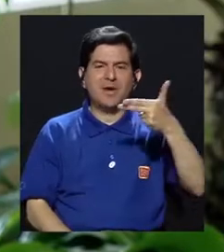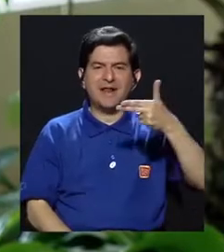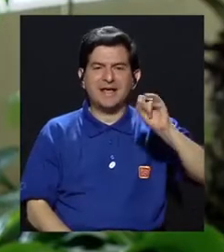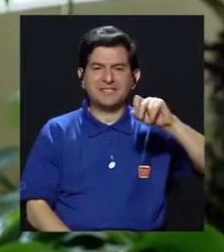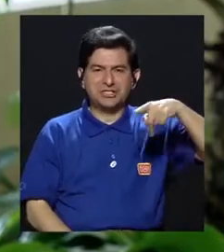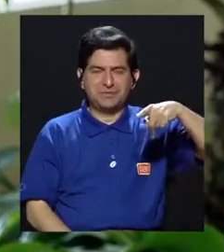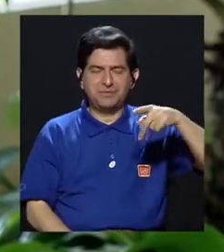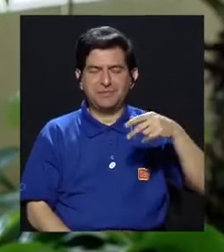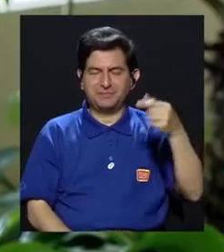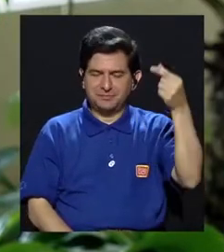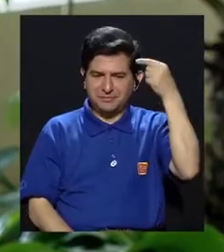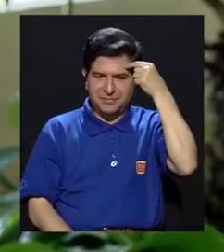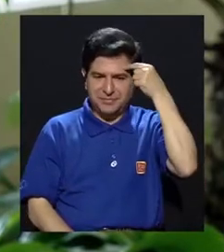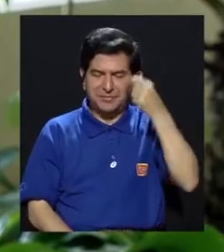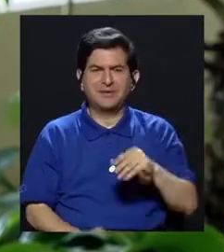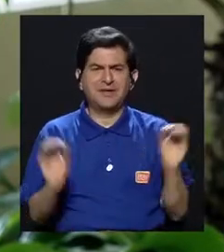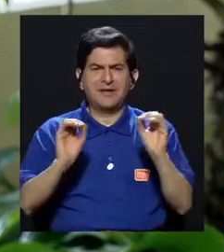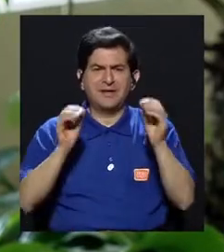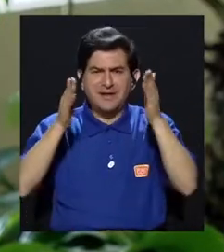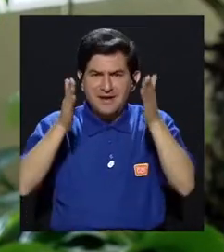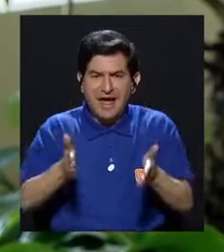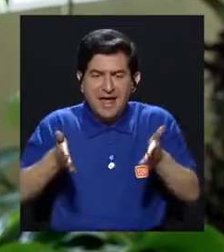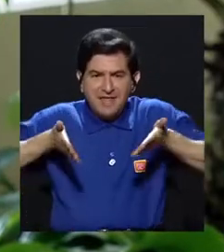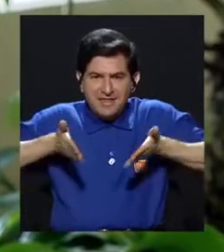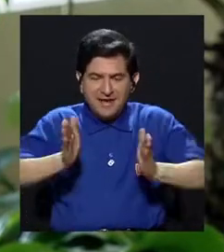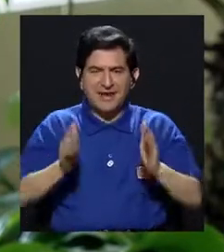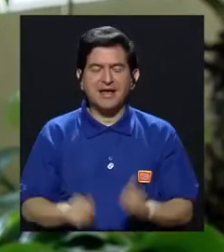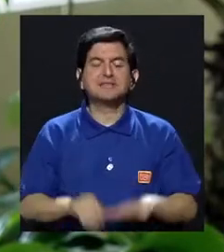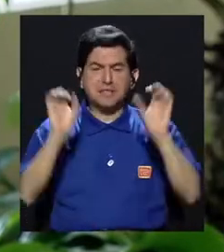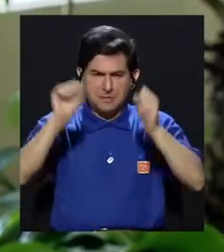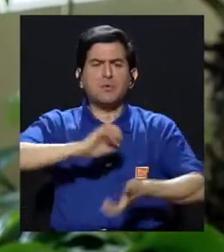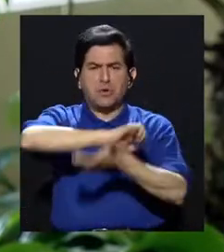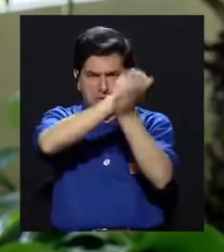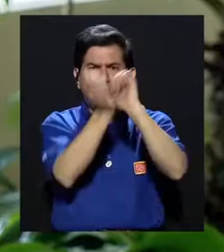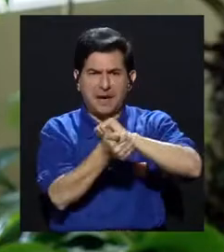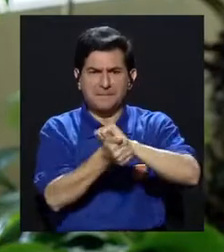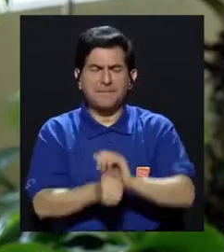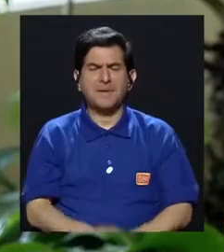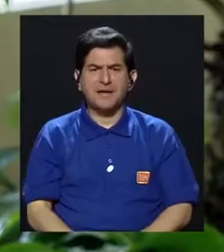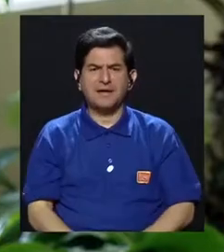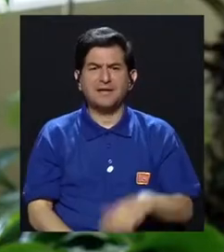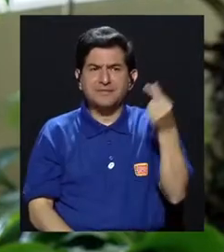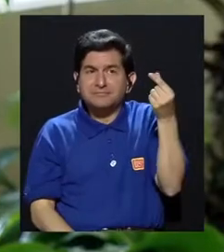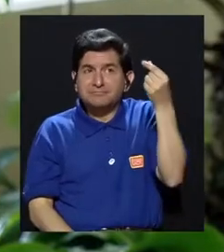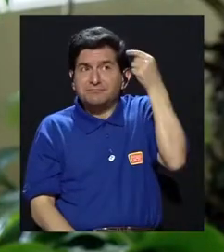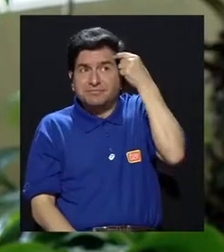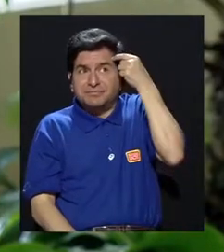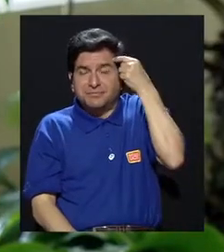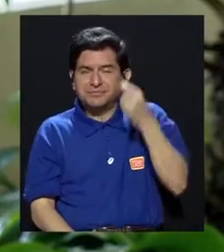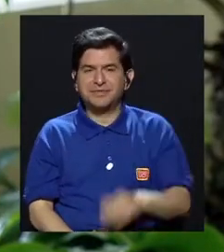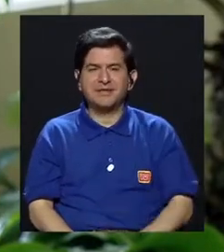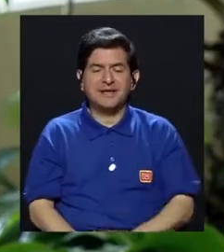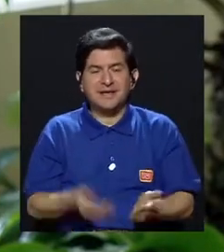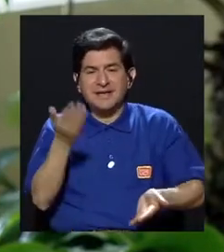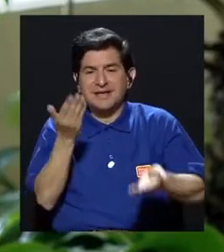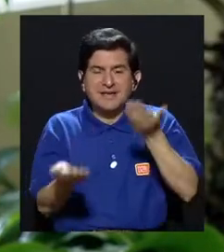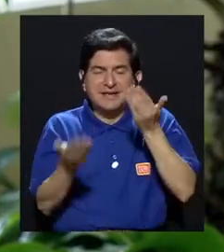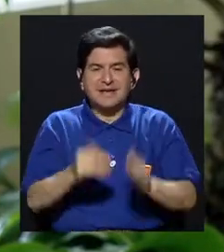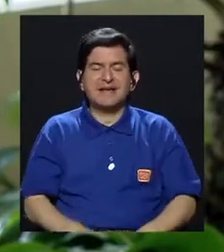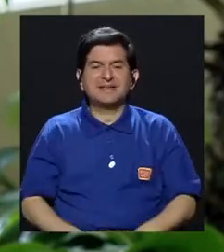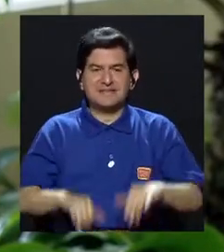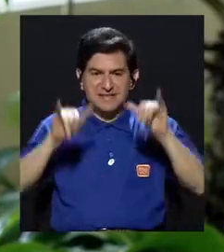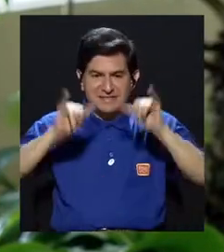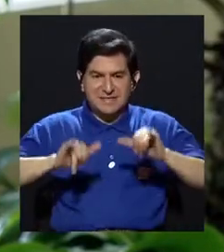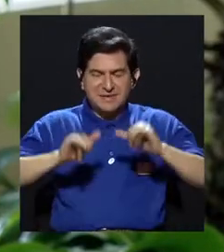chip. Repito, nadie nace con esto, por dicha, lo podemos cambiar, ¿verdad? Esto es un chip. Es un chip que lamentablemente